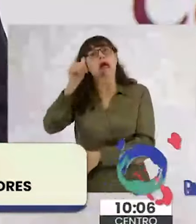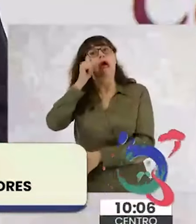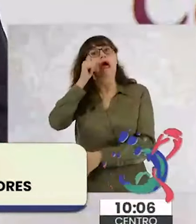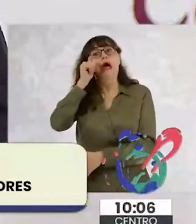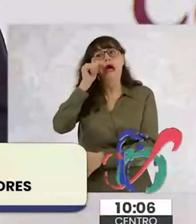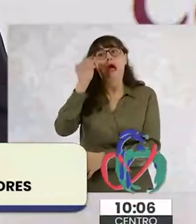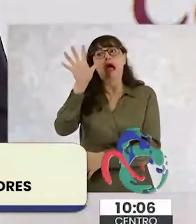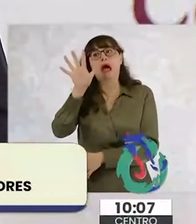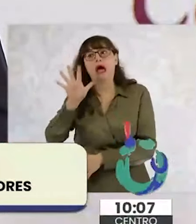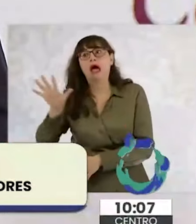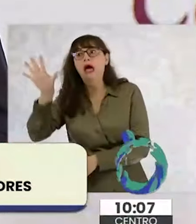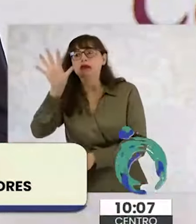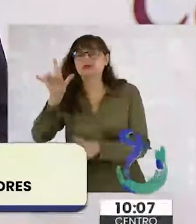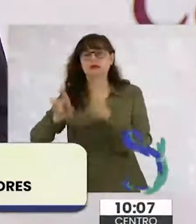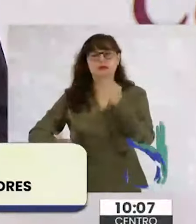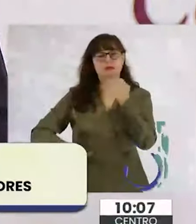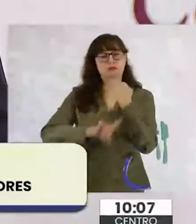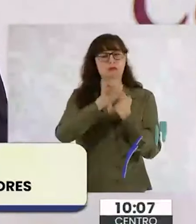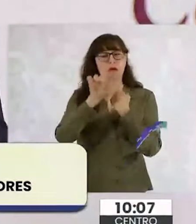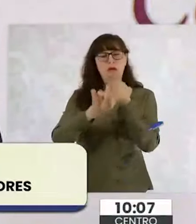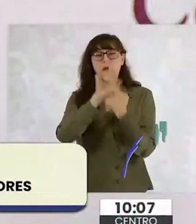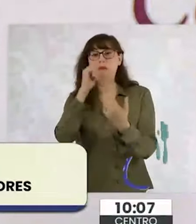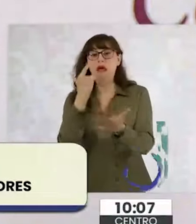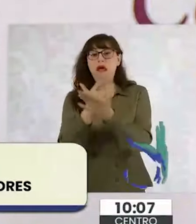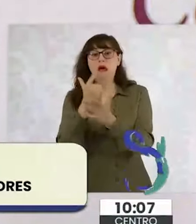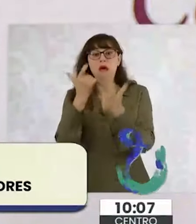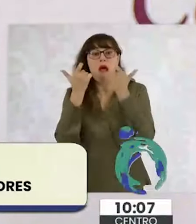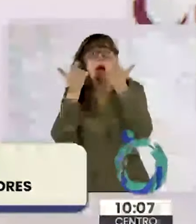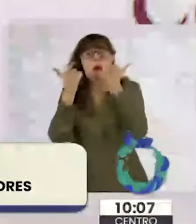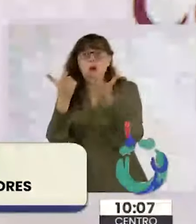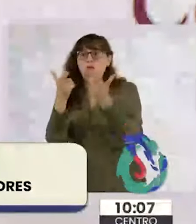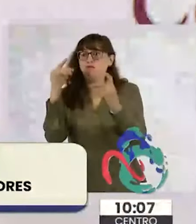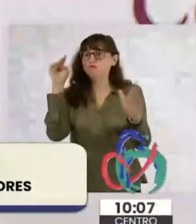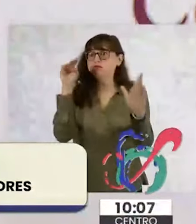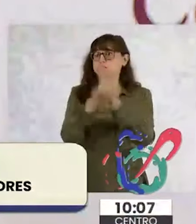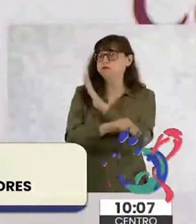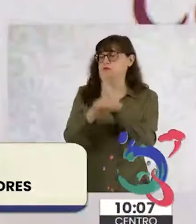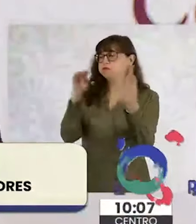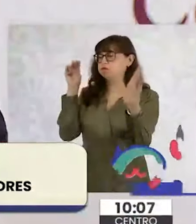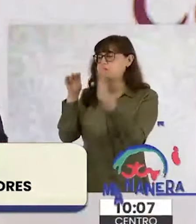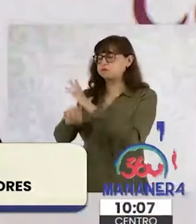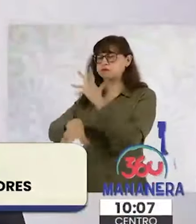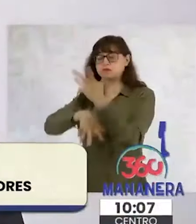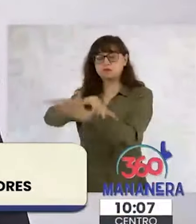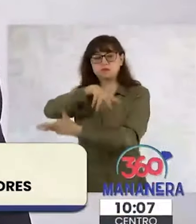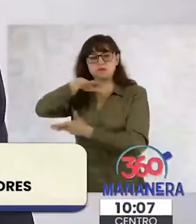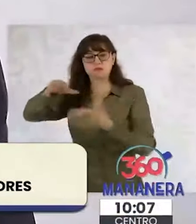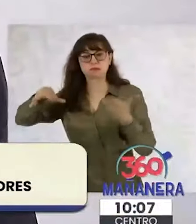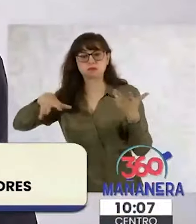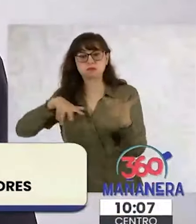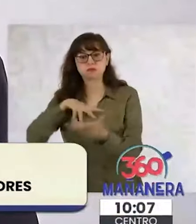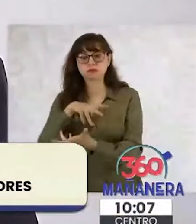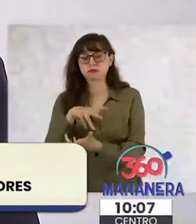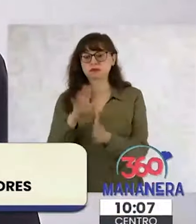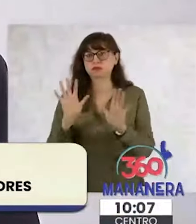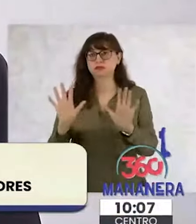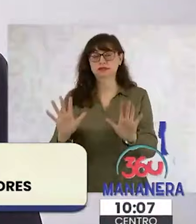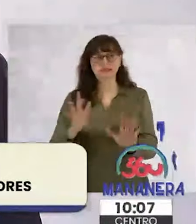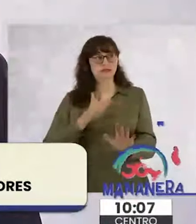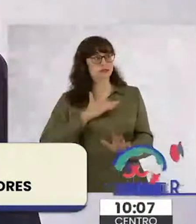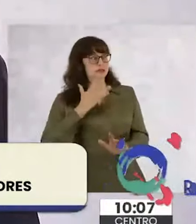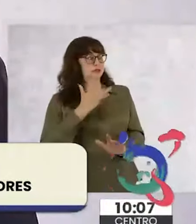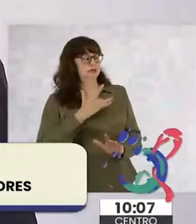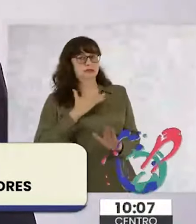economías más grandes eh Y las economías emergentes decidieron que tenían que unir